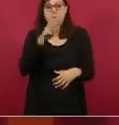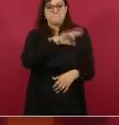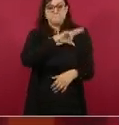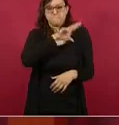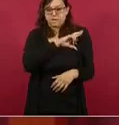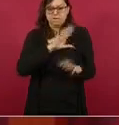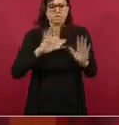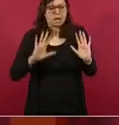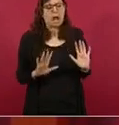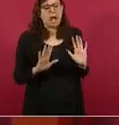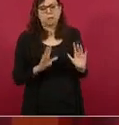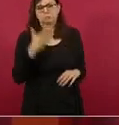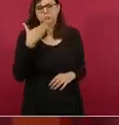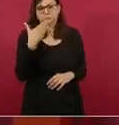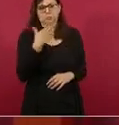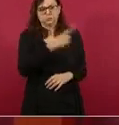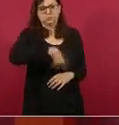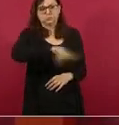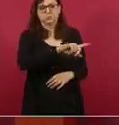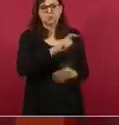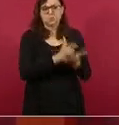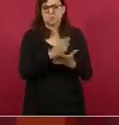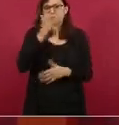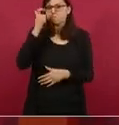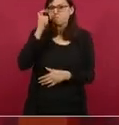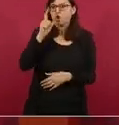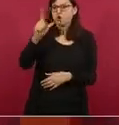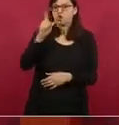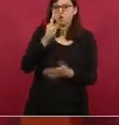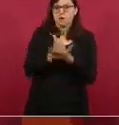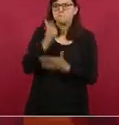ellos producen su energía. Eso